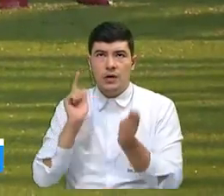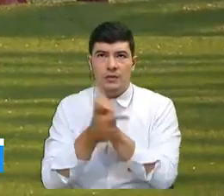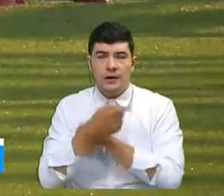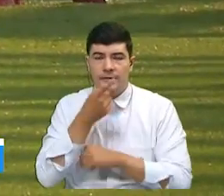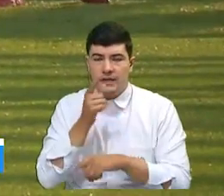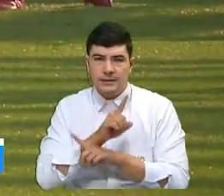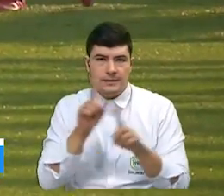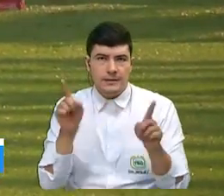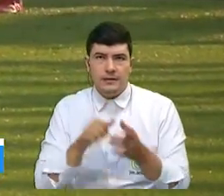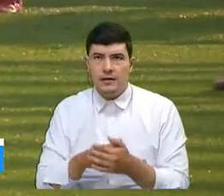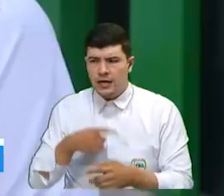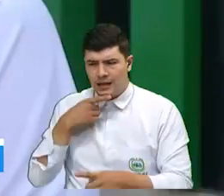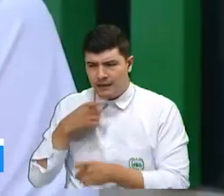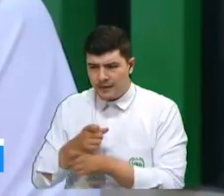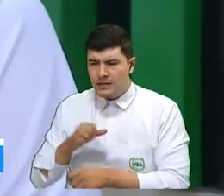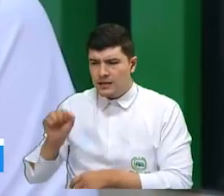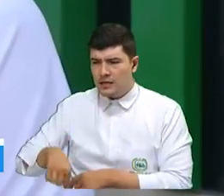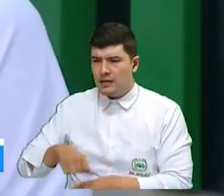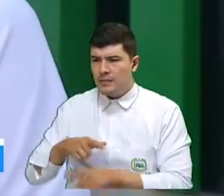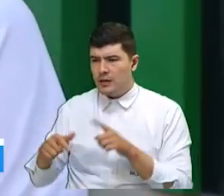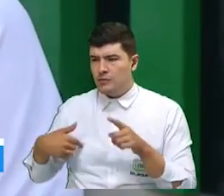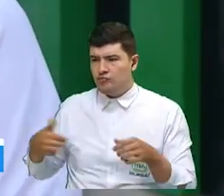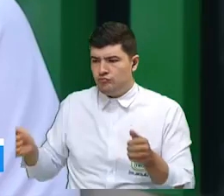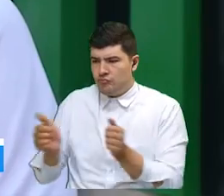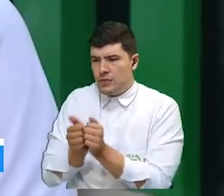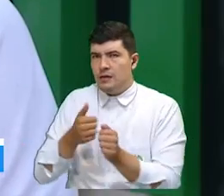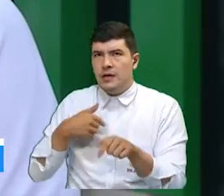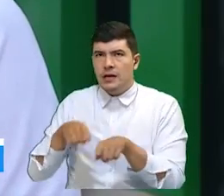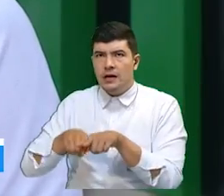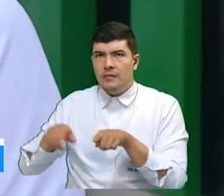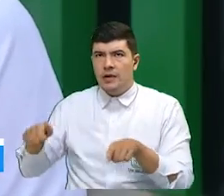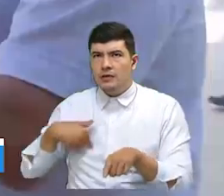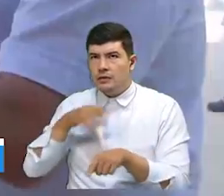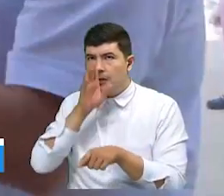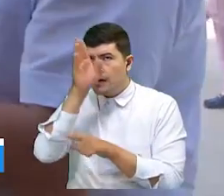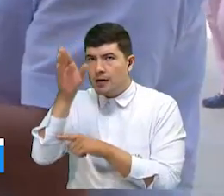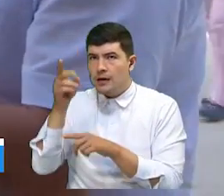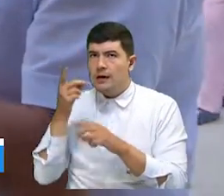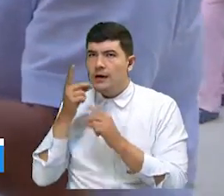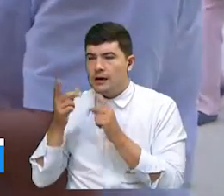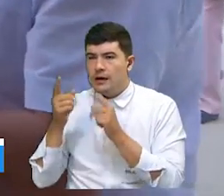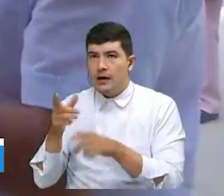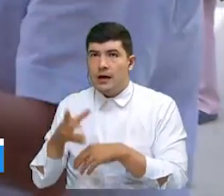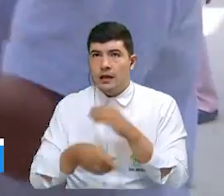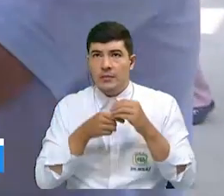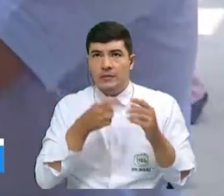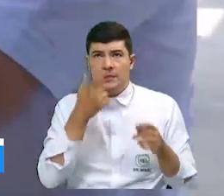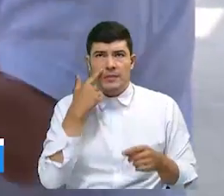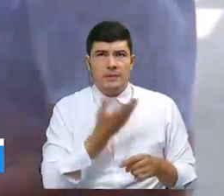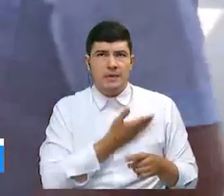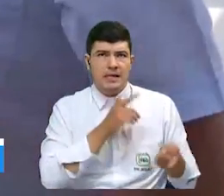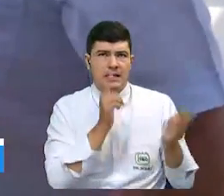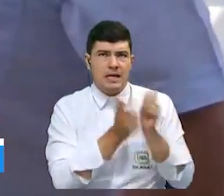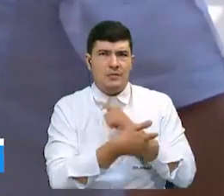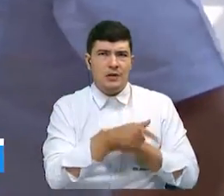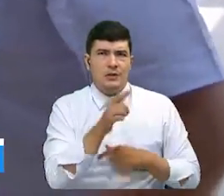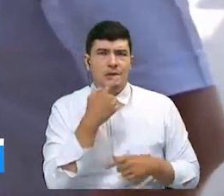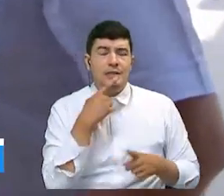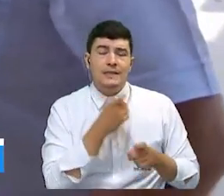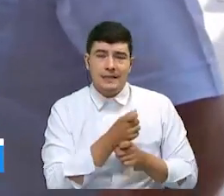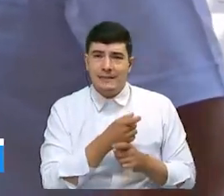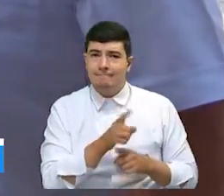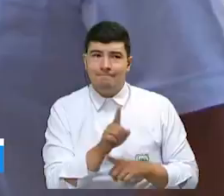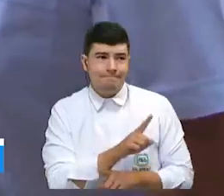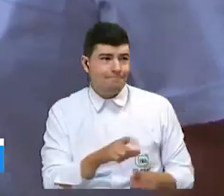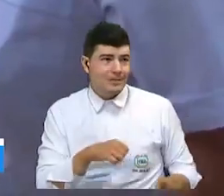fáciles. Pues fue duro, pero como estoy con mi hermana ya me he ido acostumbrando un poquito más rápido. Cambios que también han sentido sus papás, para quienes ha sido